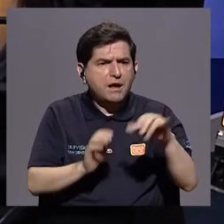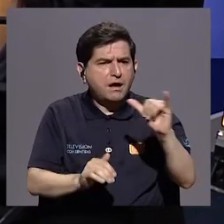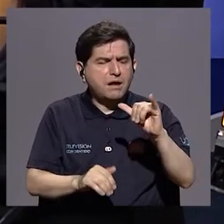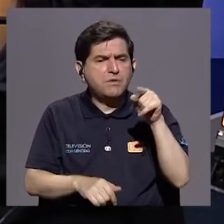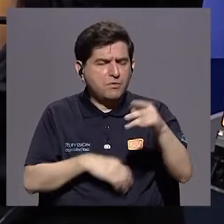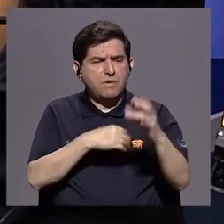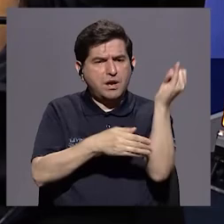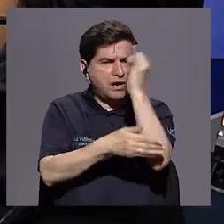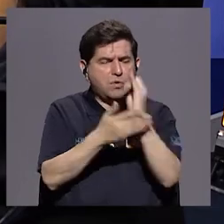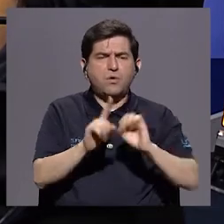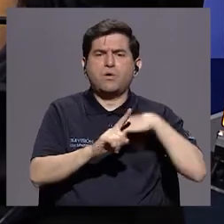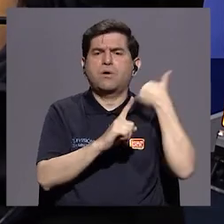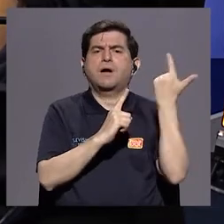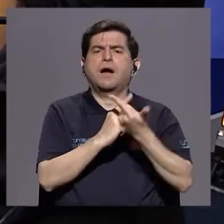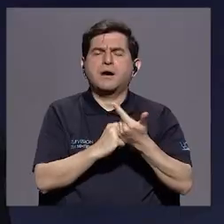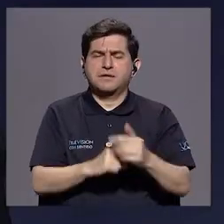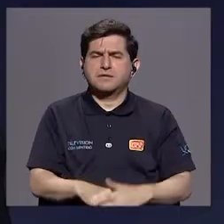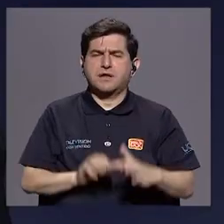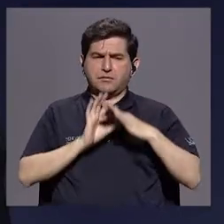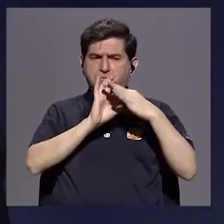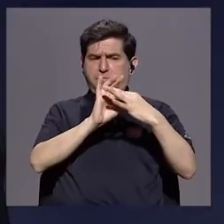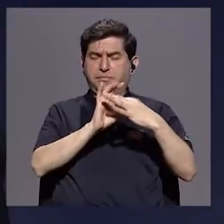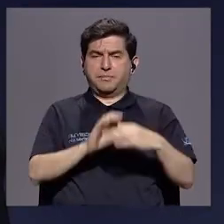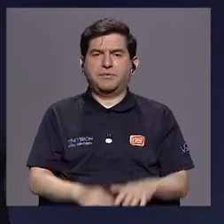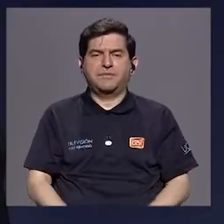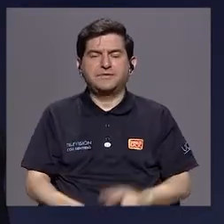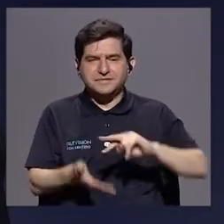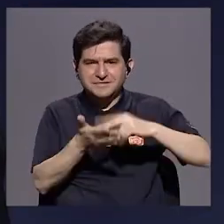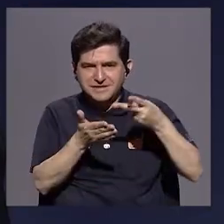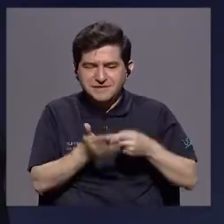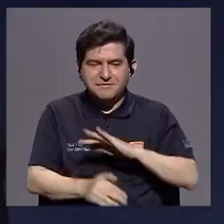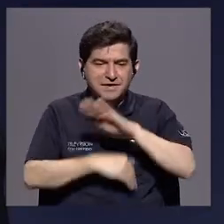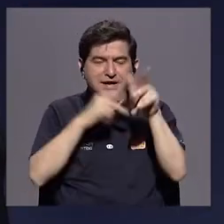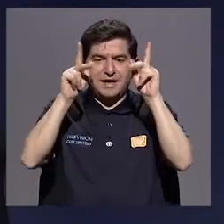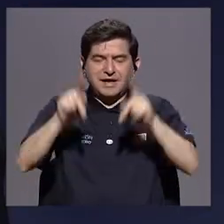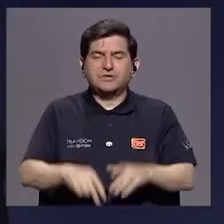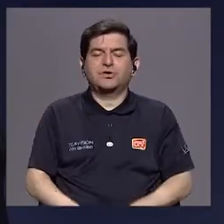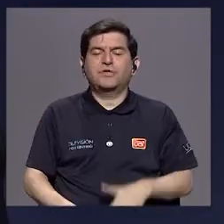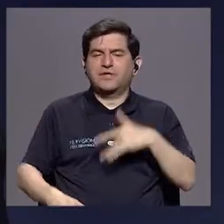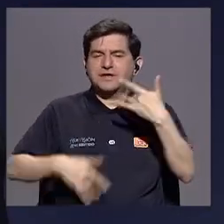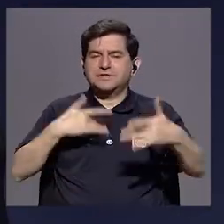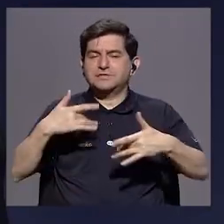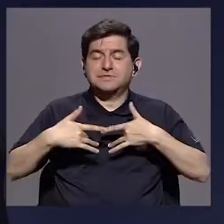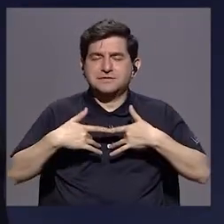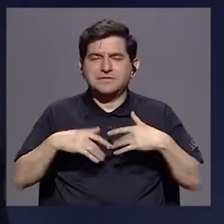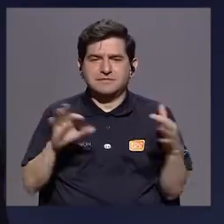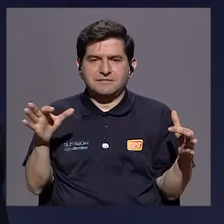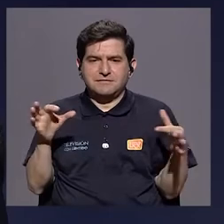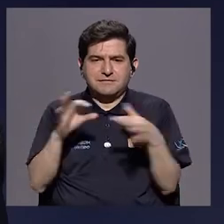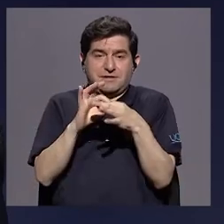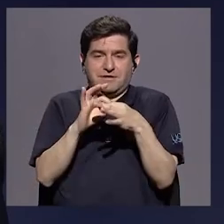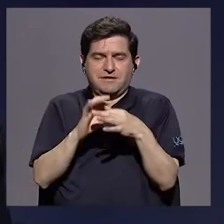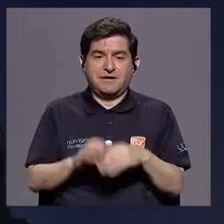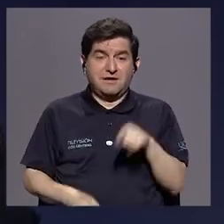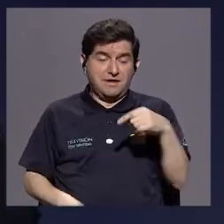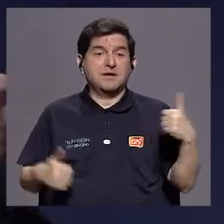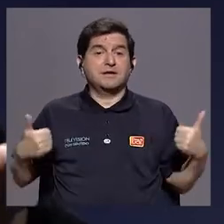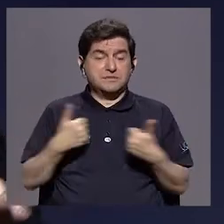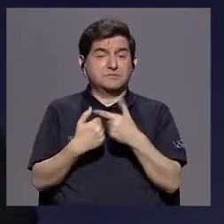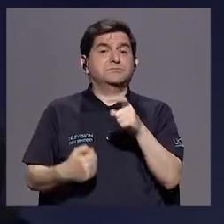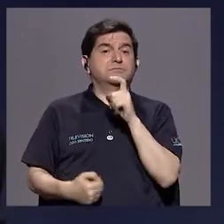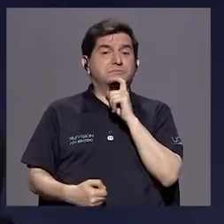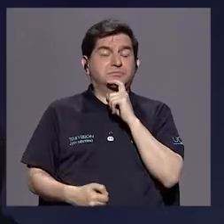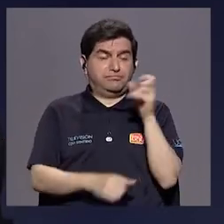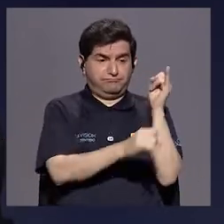este tipo de arte social tiene que hablarle a todo el mundo y creo que eso es de los retos más difíciles no